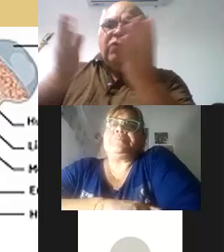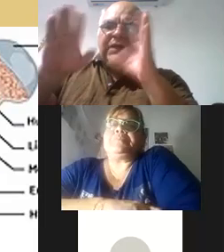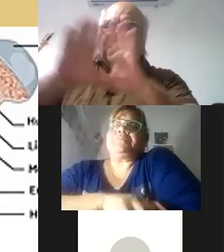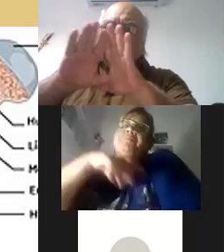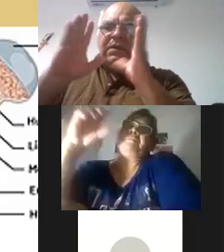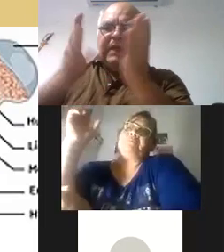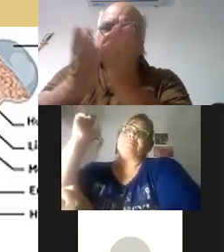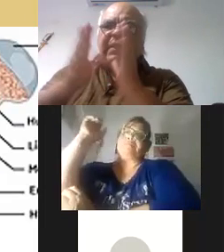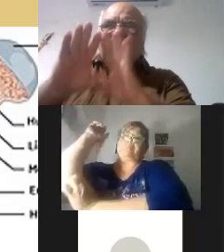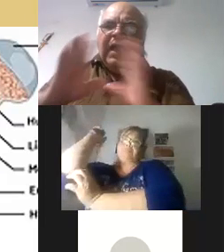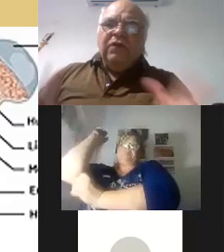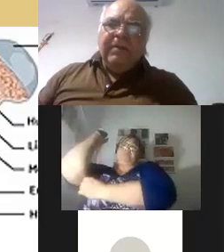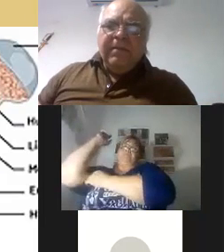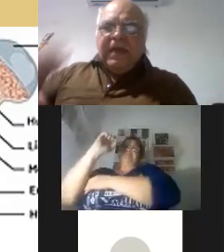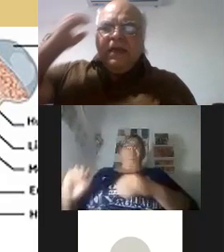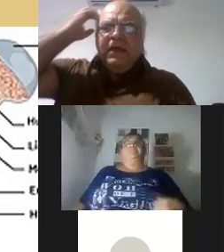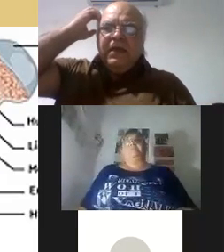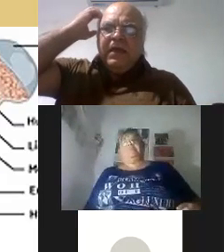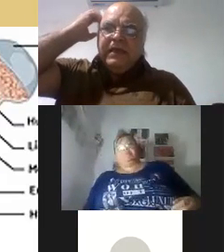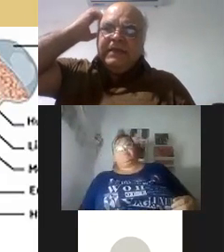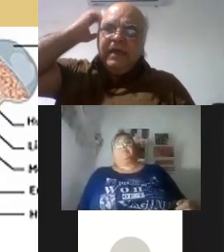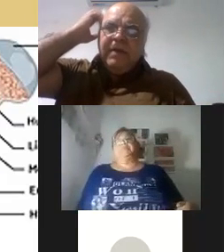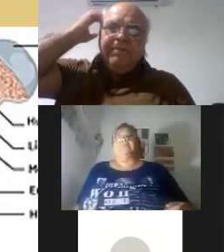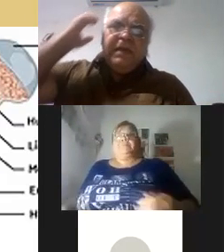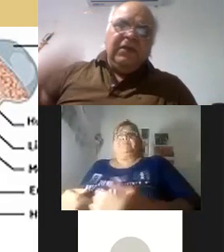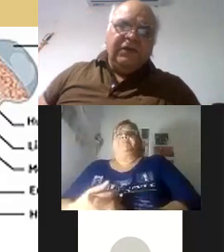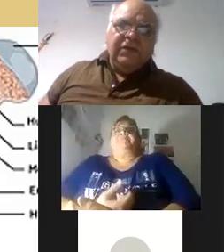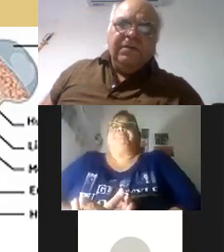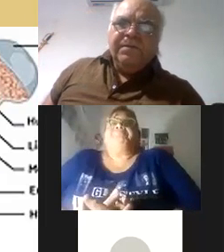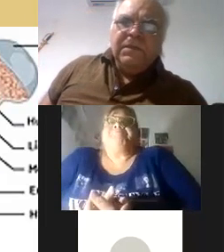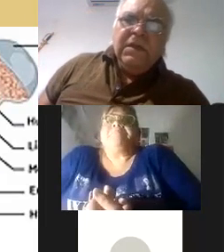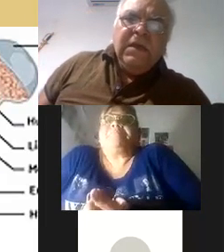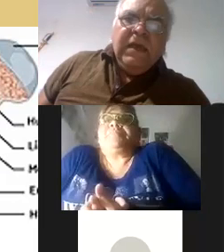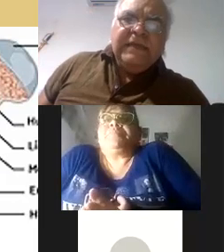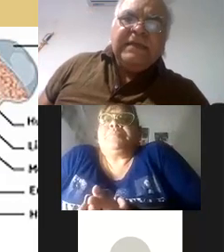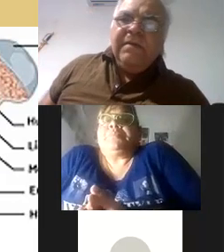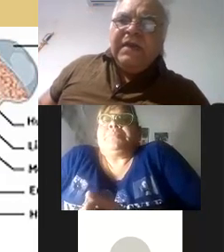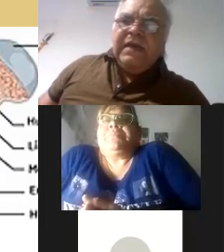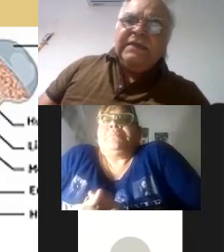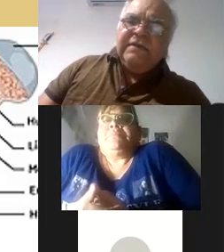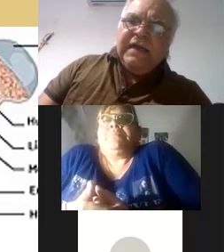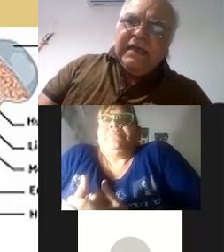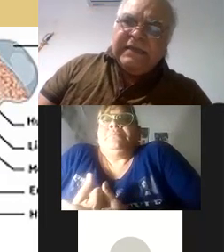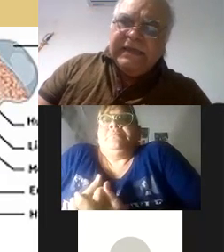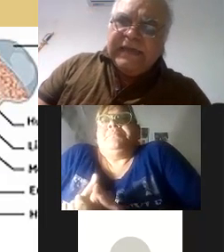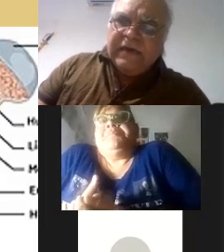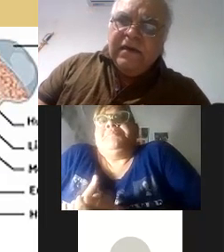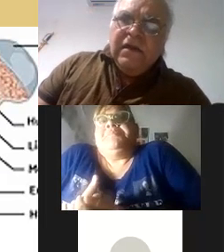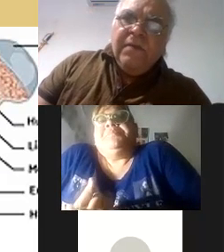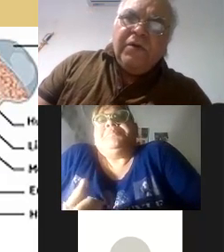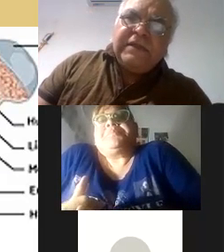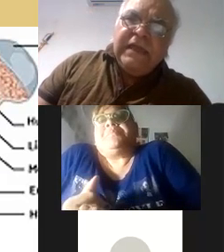todo ese hueso, ¿sí? Hay una membrana que se llama periosteo. Esa membrana se va a